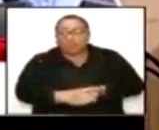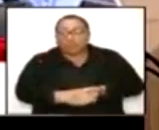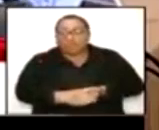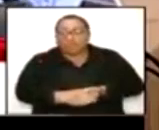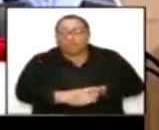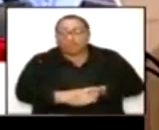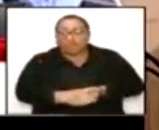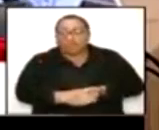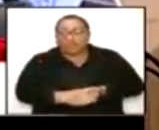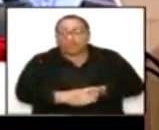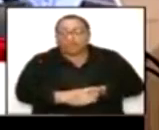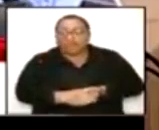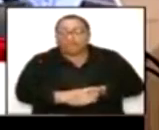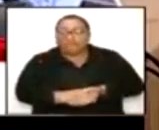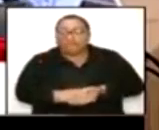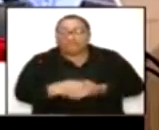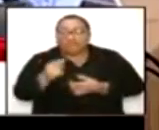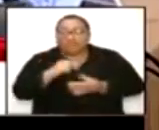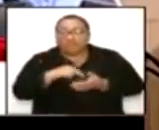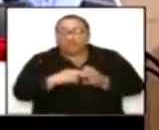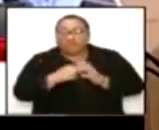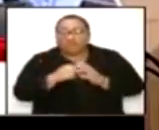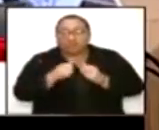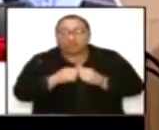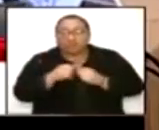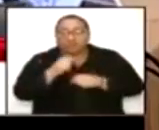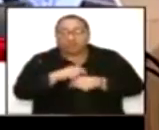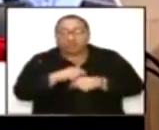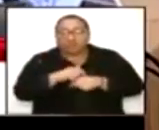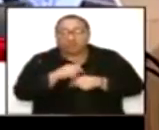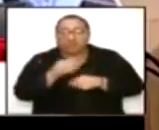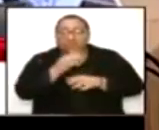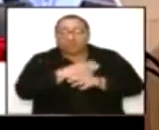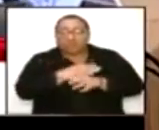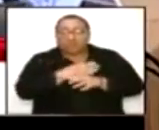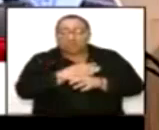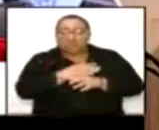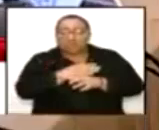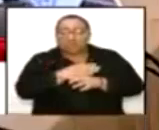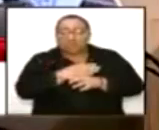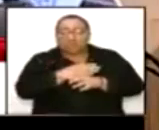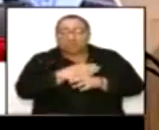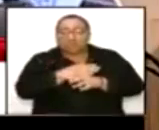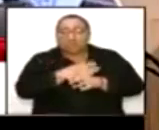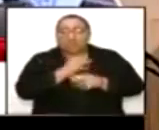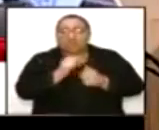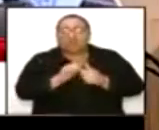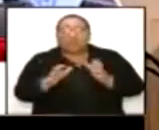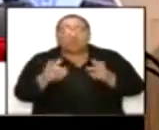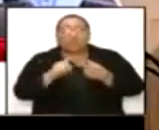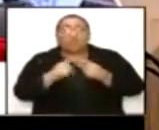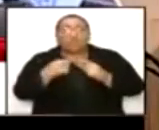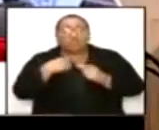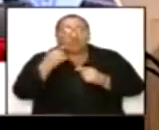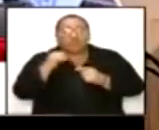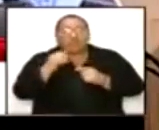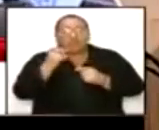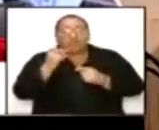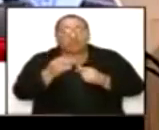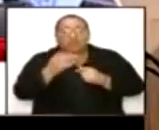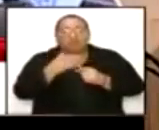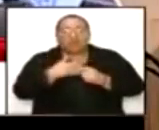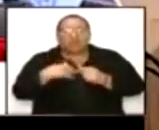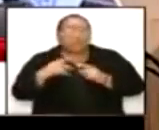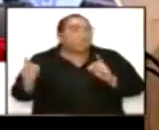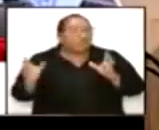estamos hablando sobre una retórica ni argumentación basada en cualquier pensamiento, desde mi punto de vista, presidente, que no